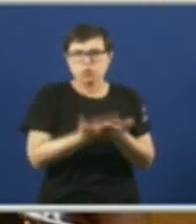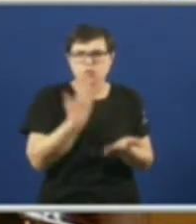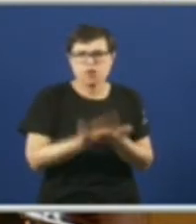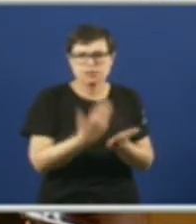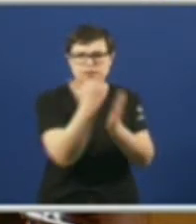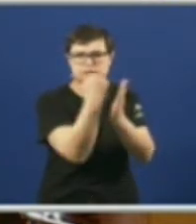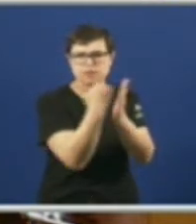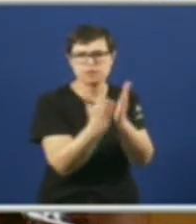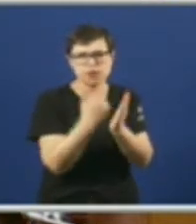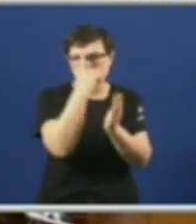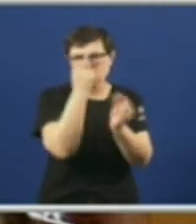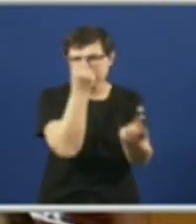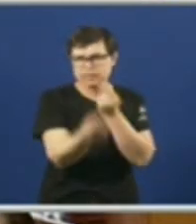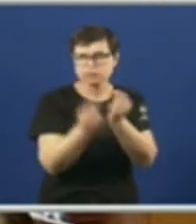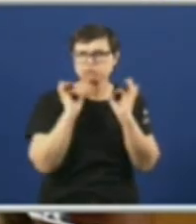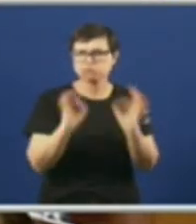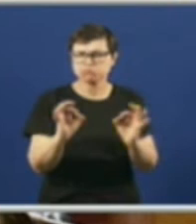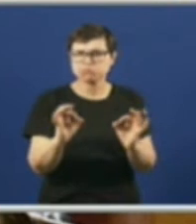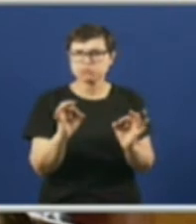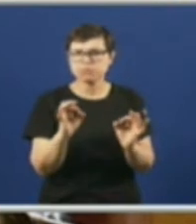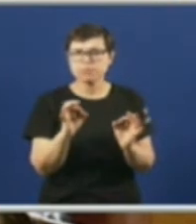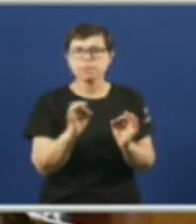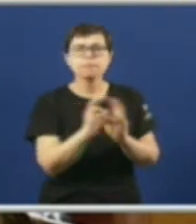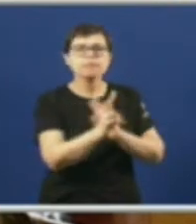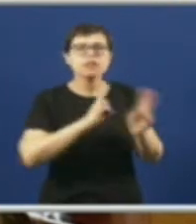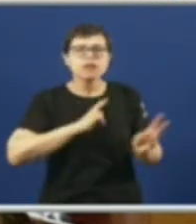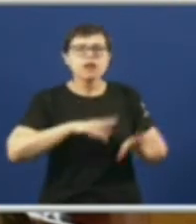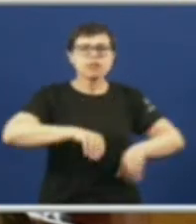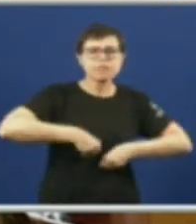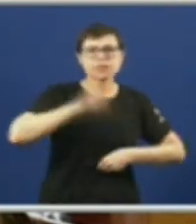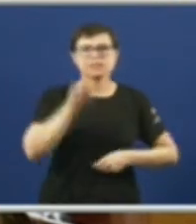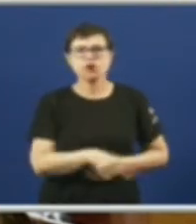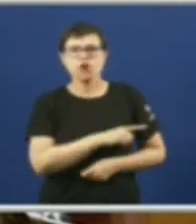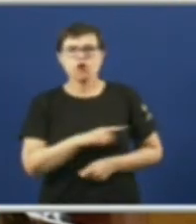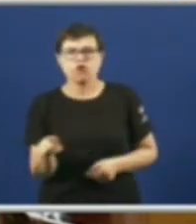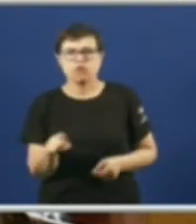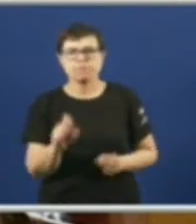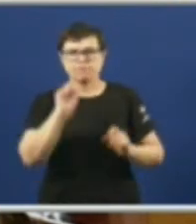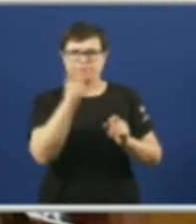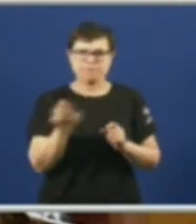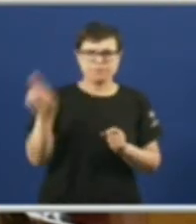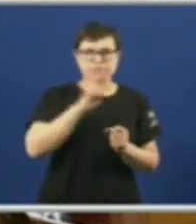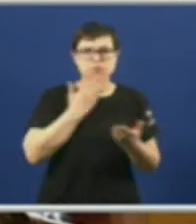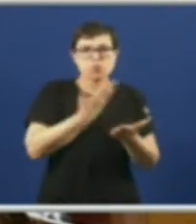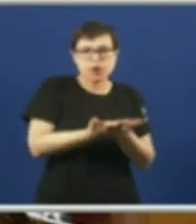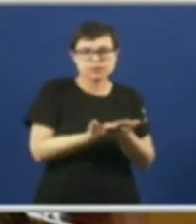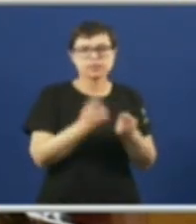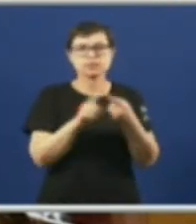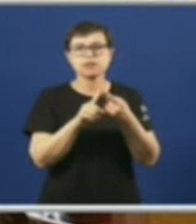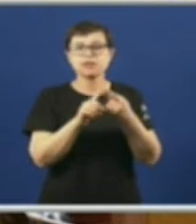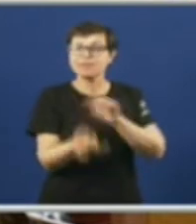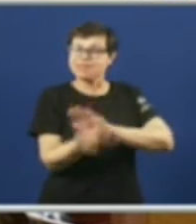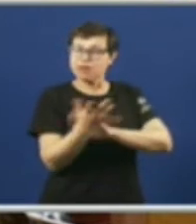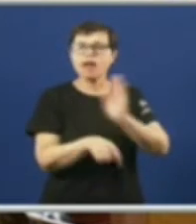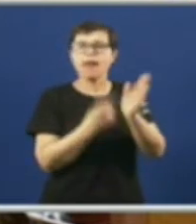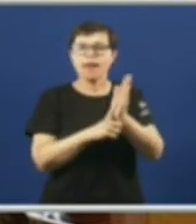moi concretas. Dígame vostede se está ou non de acordo con elas. Primeira proposta, impulsar unha lei galega